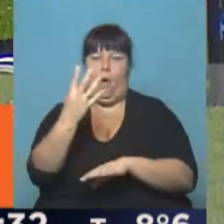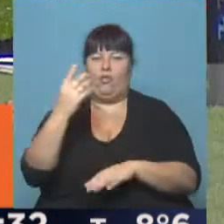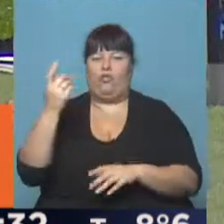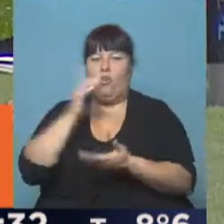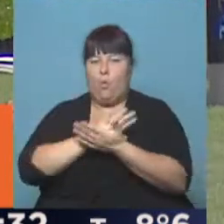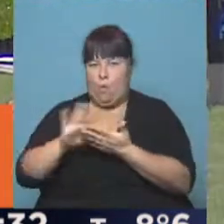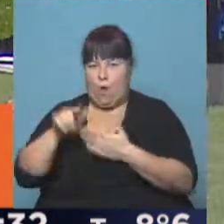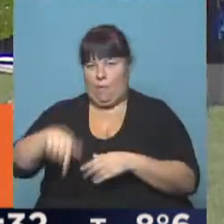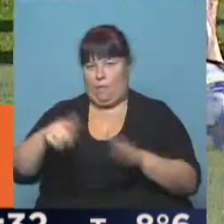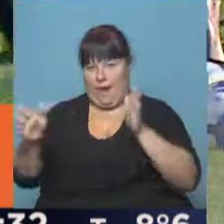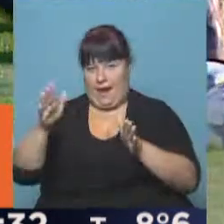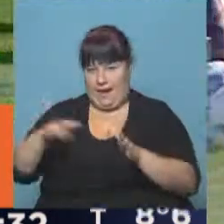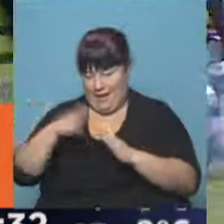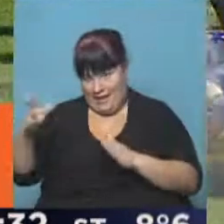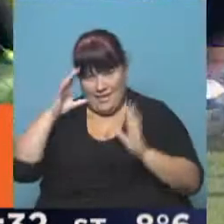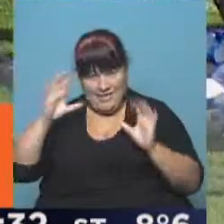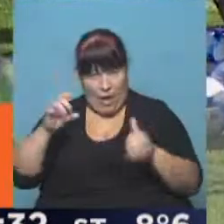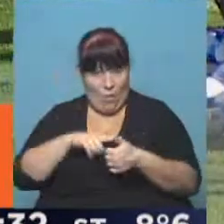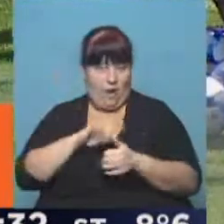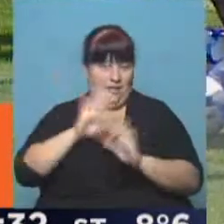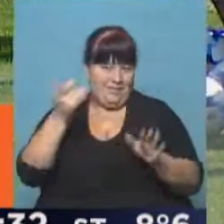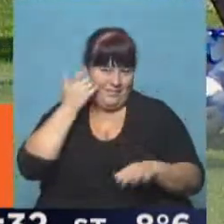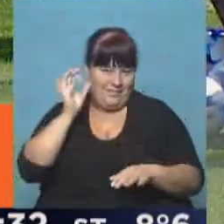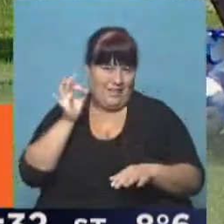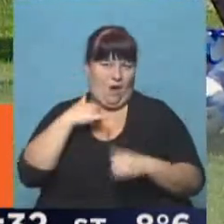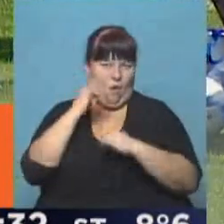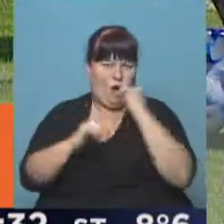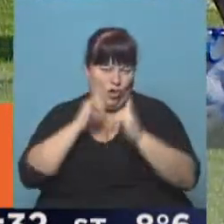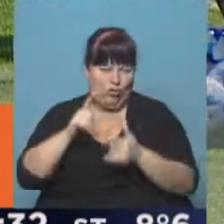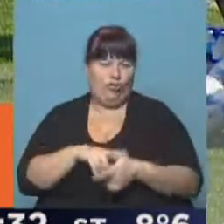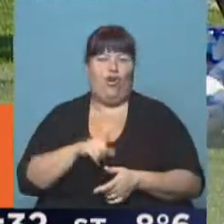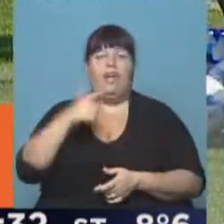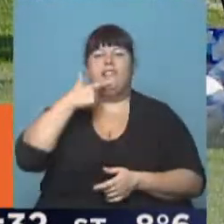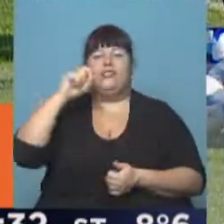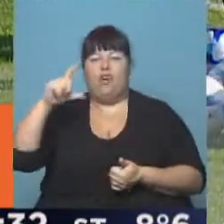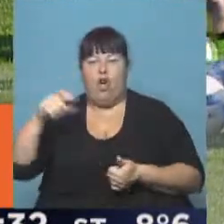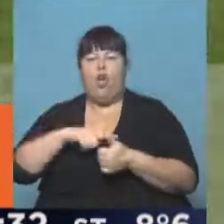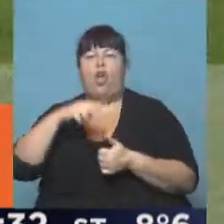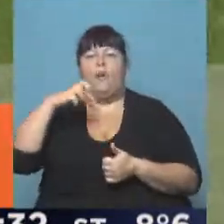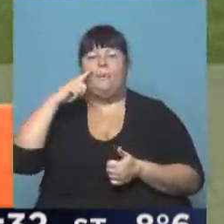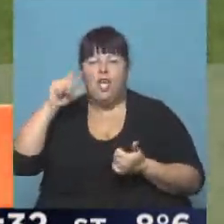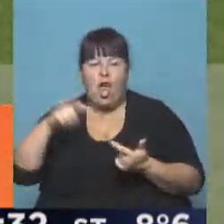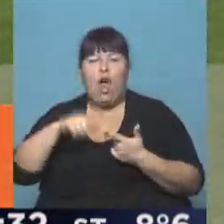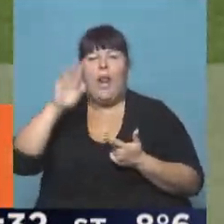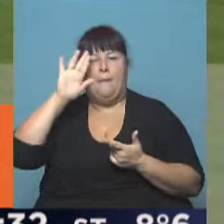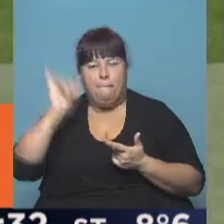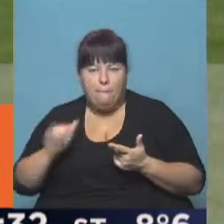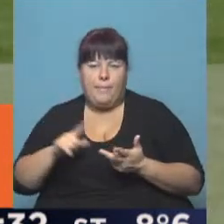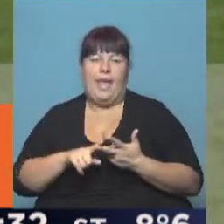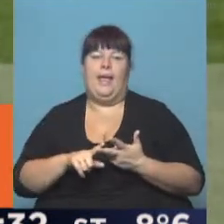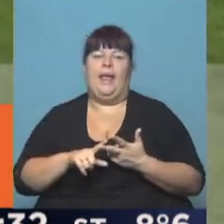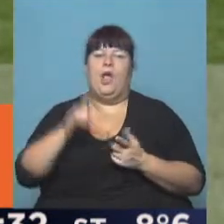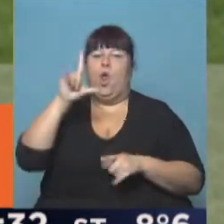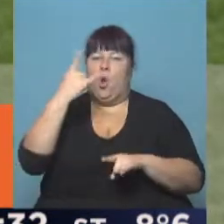primeros refuerzos para esta temporada. ¿Se acuerdan, no? Lo que ya contamos de Coco, de Javier Pinola, de Enzo Pérez y